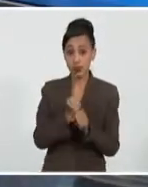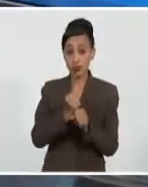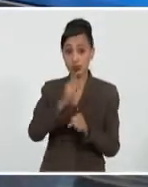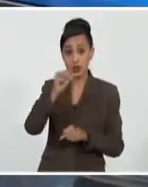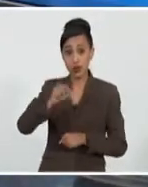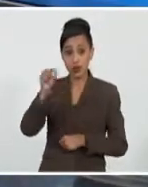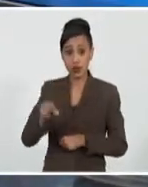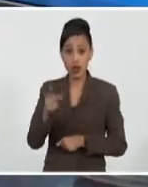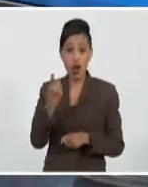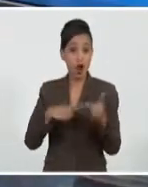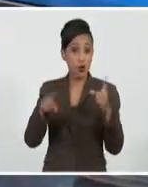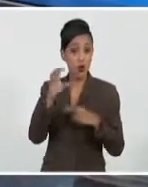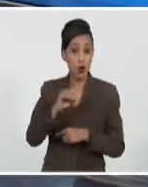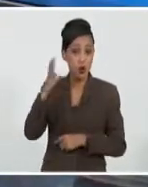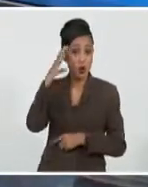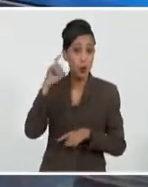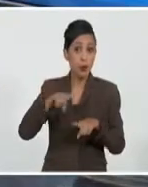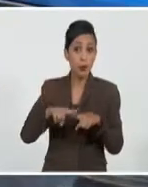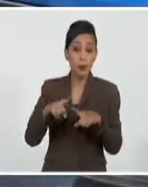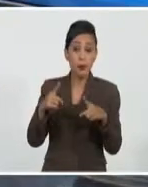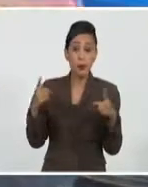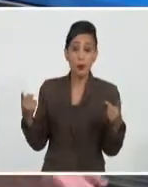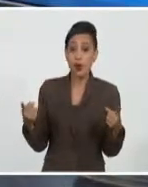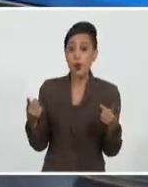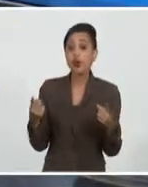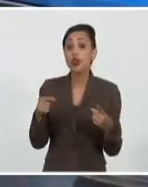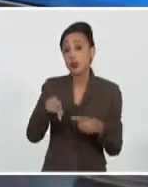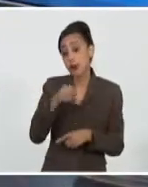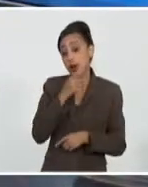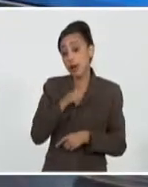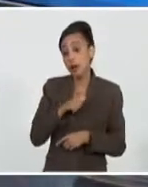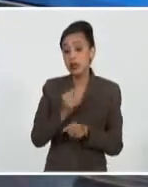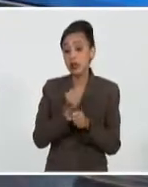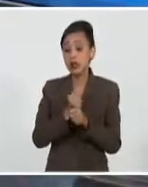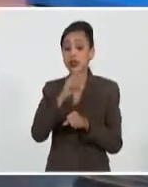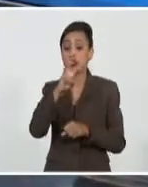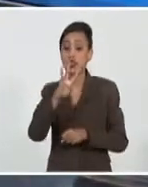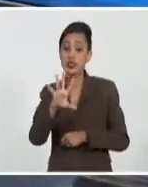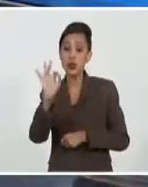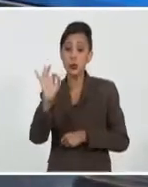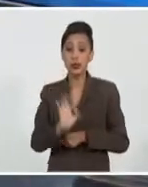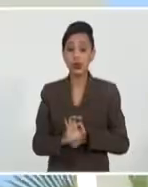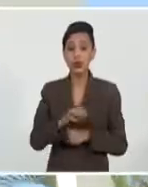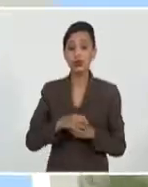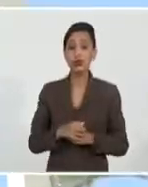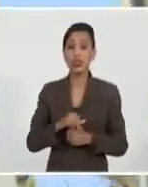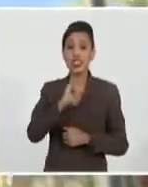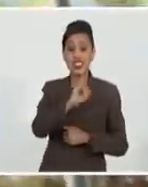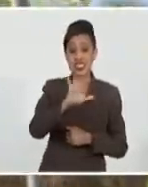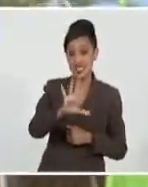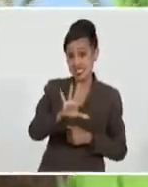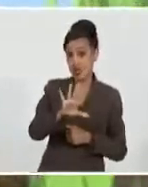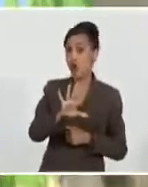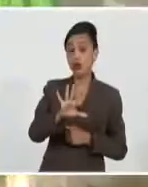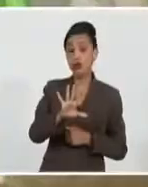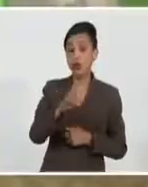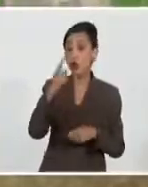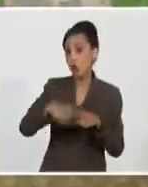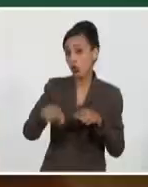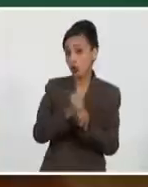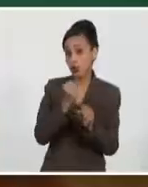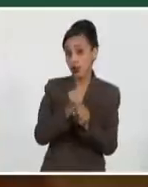hay entidades que por su capacidad física están el 35, el 65 en otras labores. En esta visita a 10